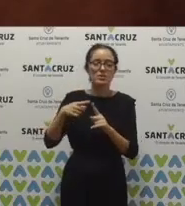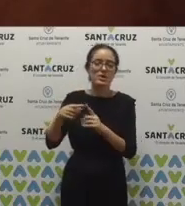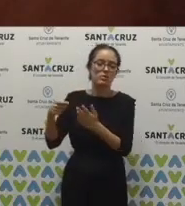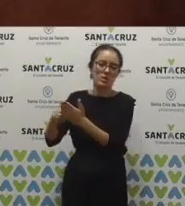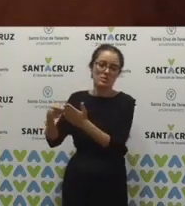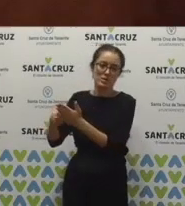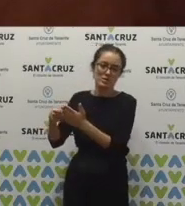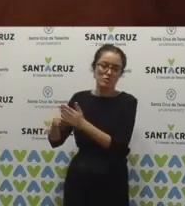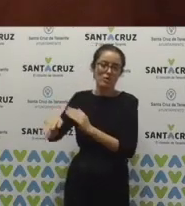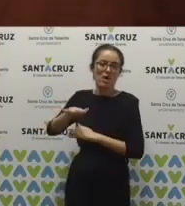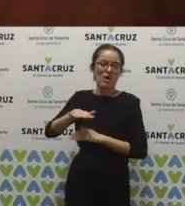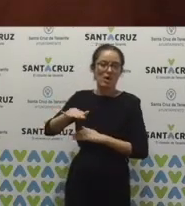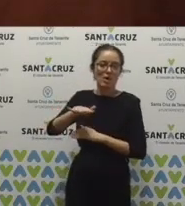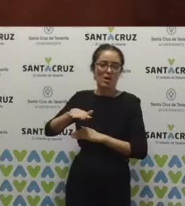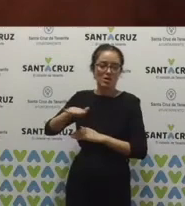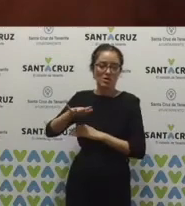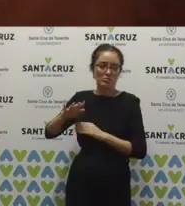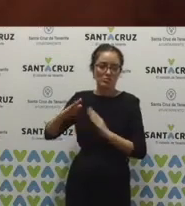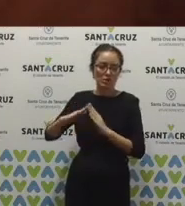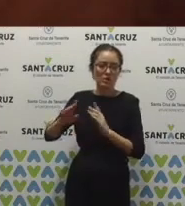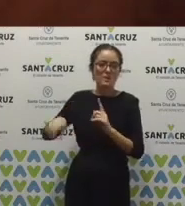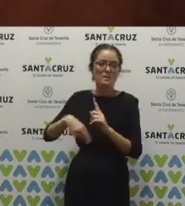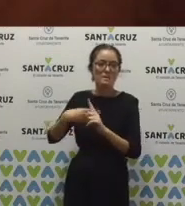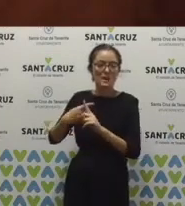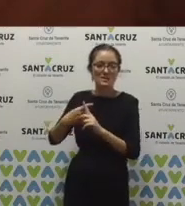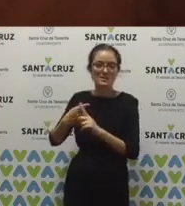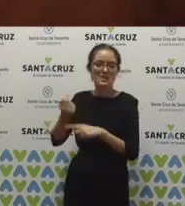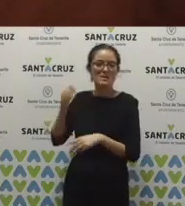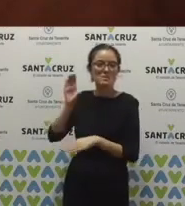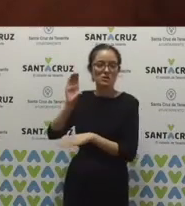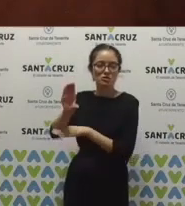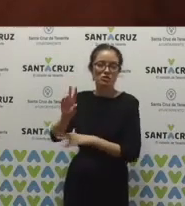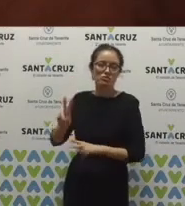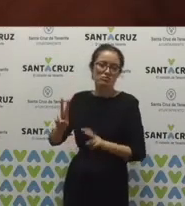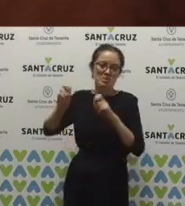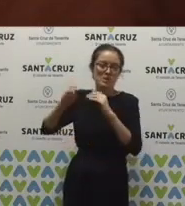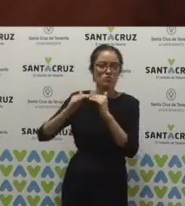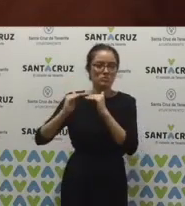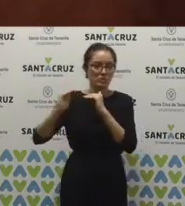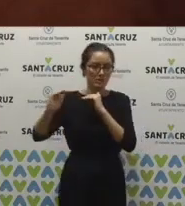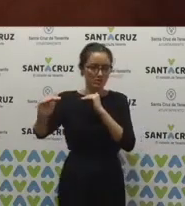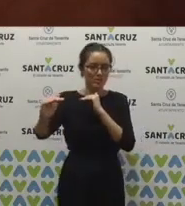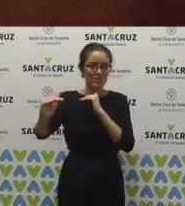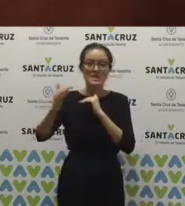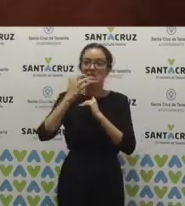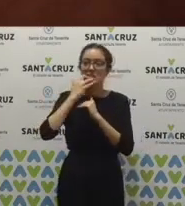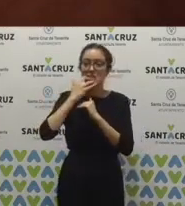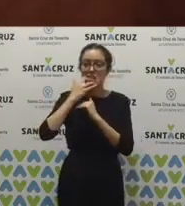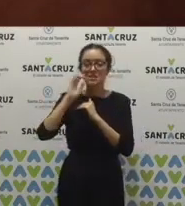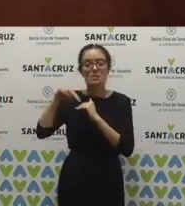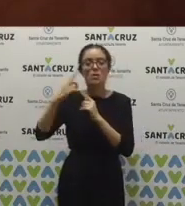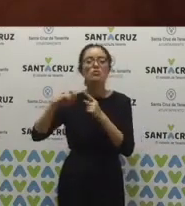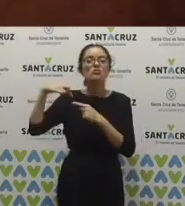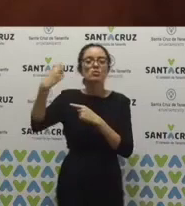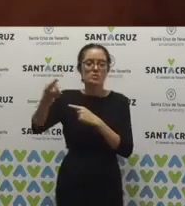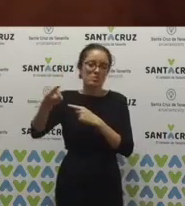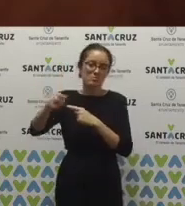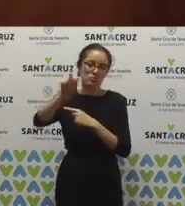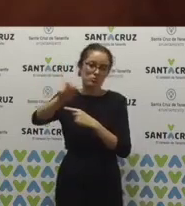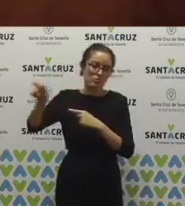locales y a la ejecución de inversiones financieramente sostenibles que reviertan el beneficio de los vecinos luego esa era